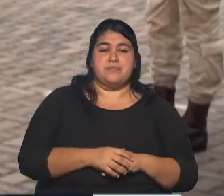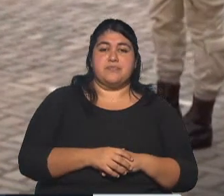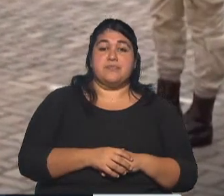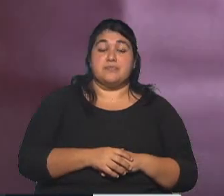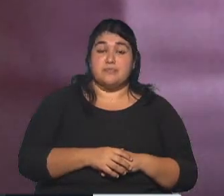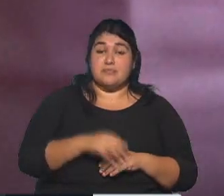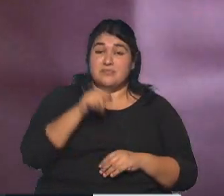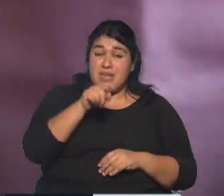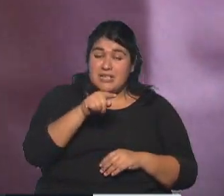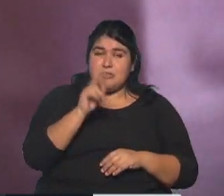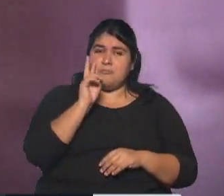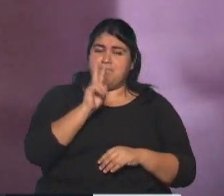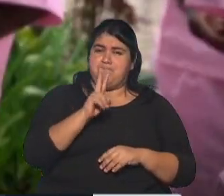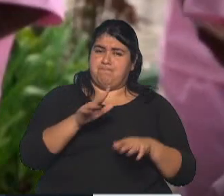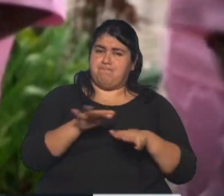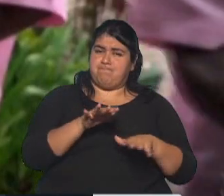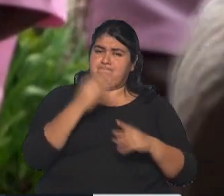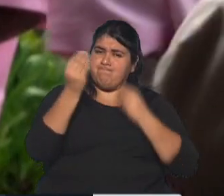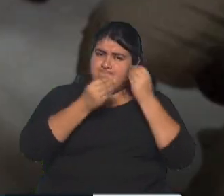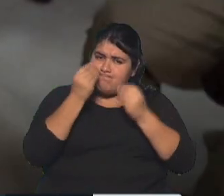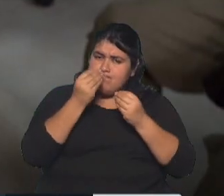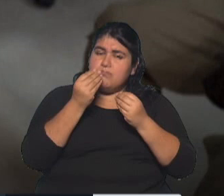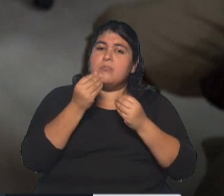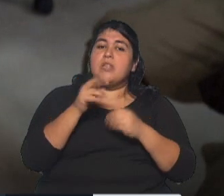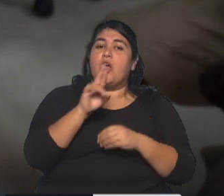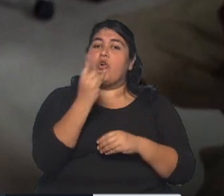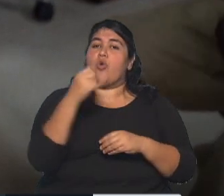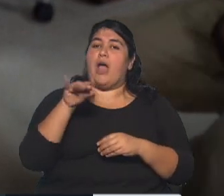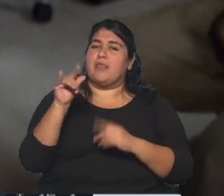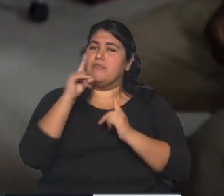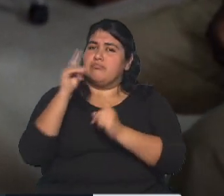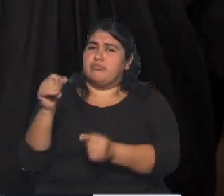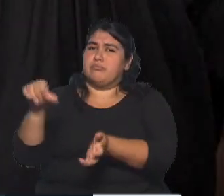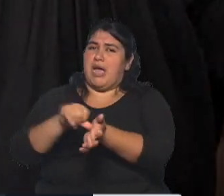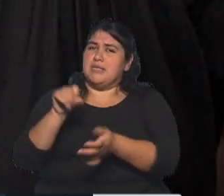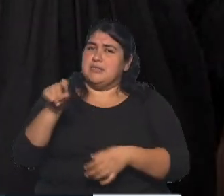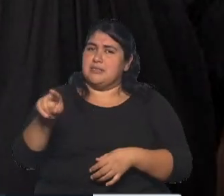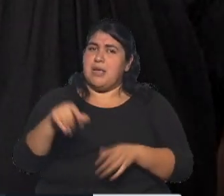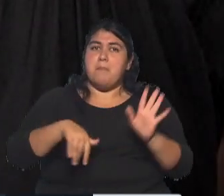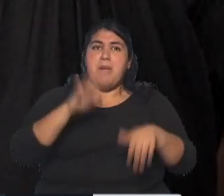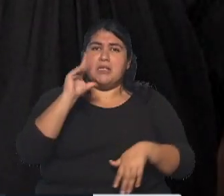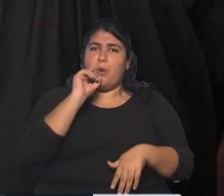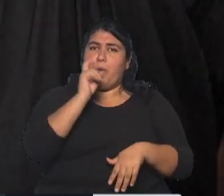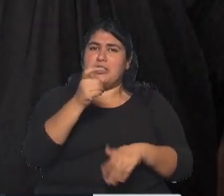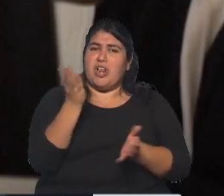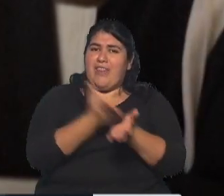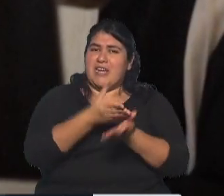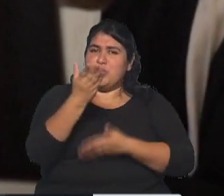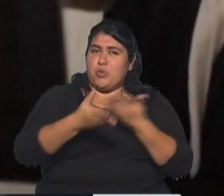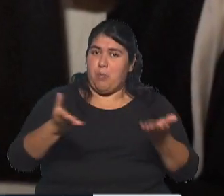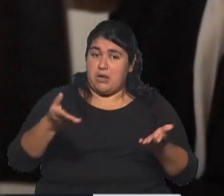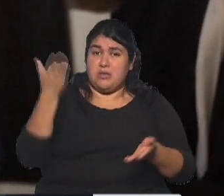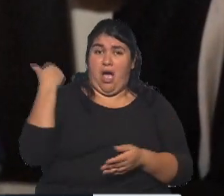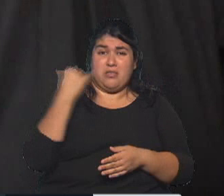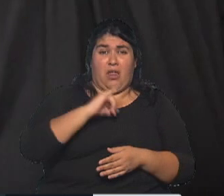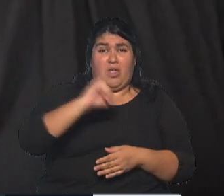A estas preocupaciones se suman voces críticas hacia Ruanda por ser un país que incurrió en violaciones a los derechos humanos y que fue denunciado